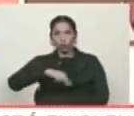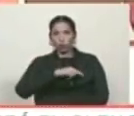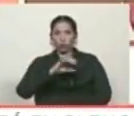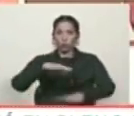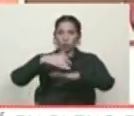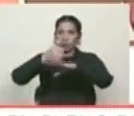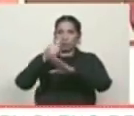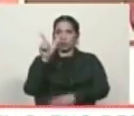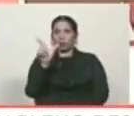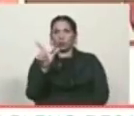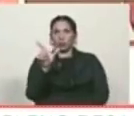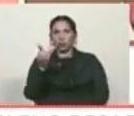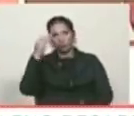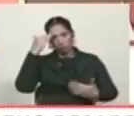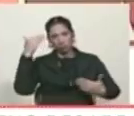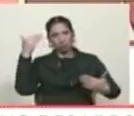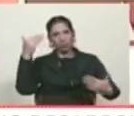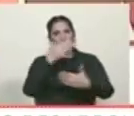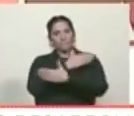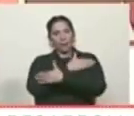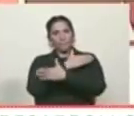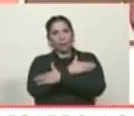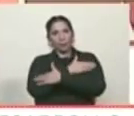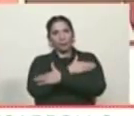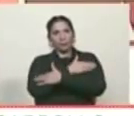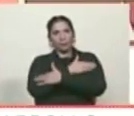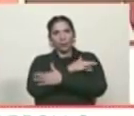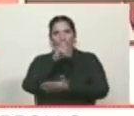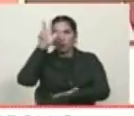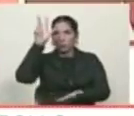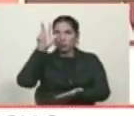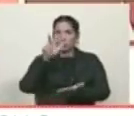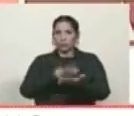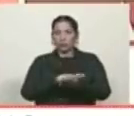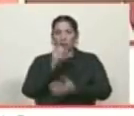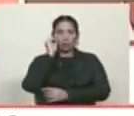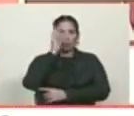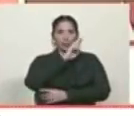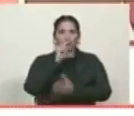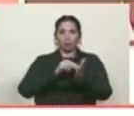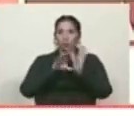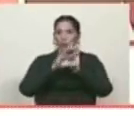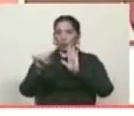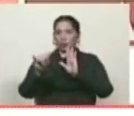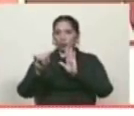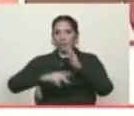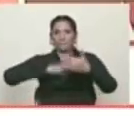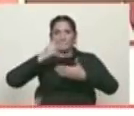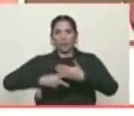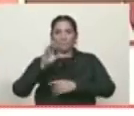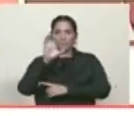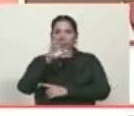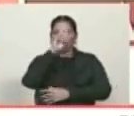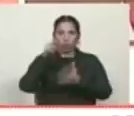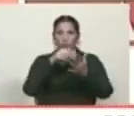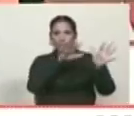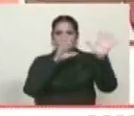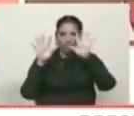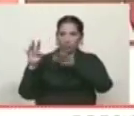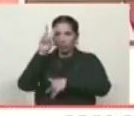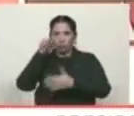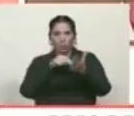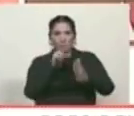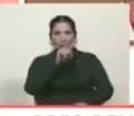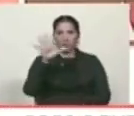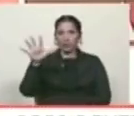del partido, saludamos, felicitamos la aprobación por la Asamblea Nacional Constituyente de este Plan de la Patria